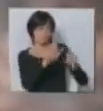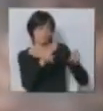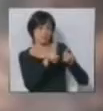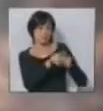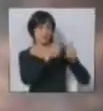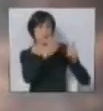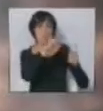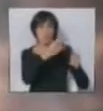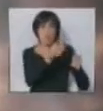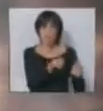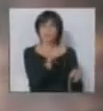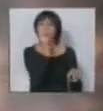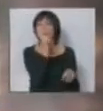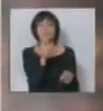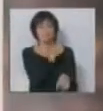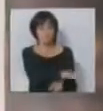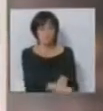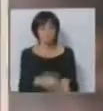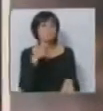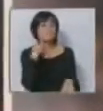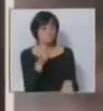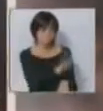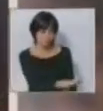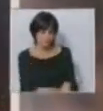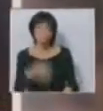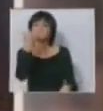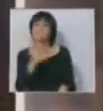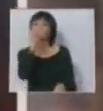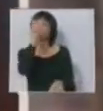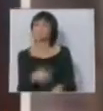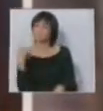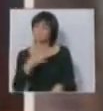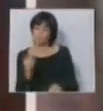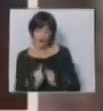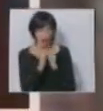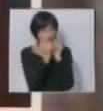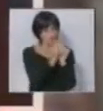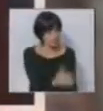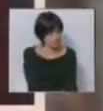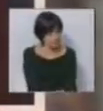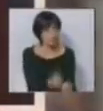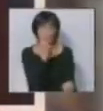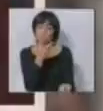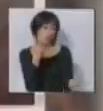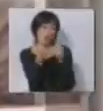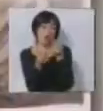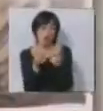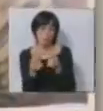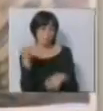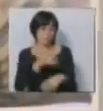Susana Jiménez, me acuerdo, que los chicos tenían una persona que los acompañaba exclusivamente a hacer compras al shopping. Escuchado pavadas, pero esta realmente